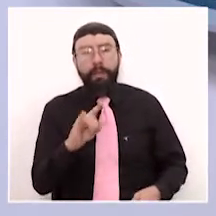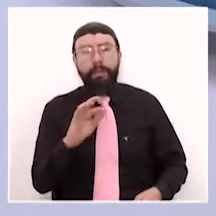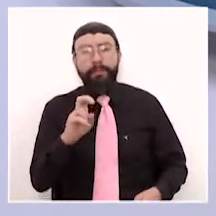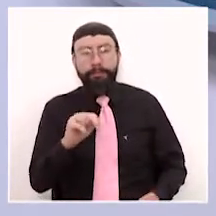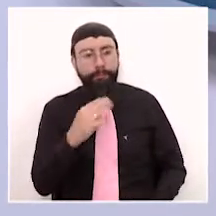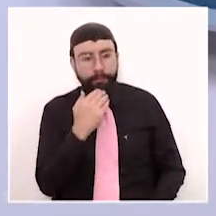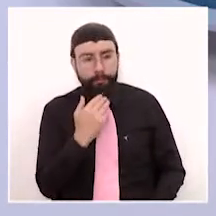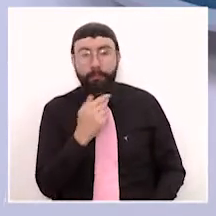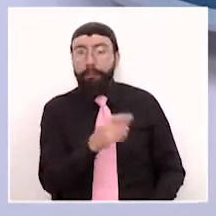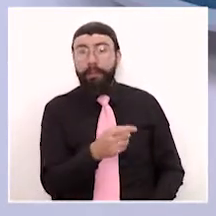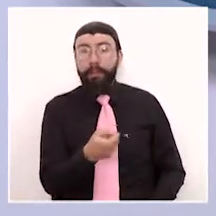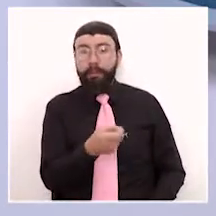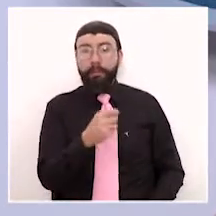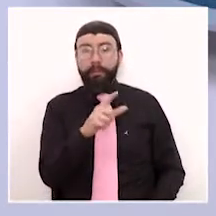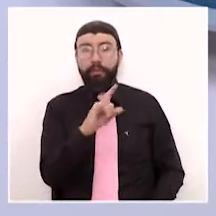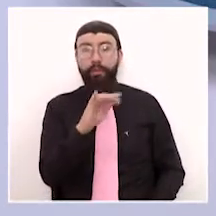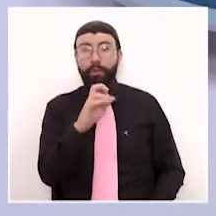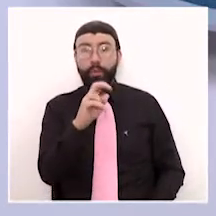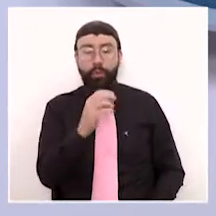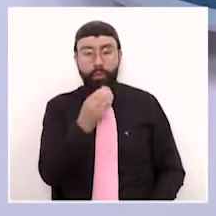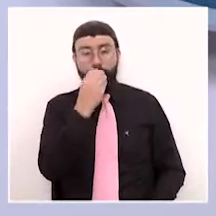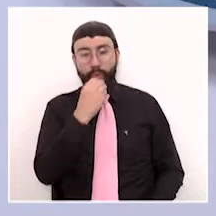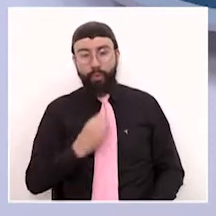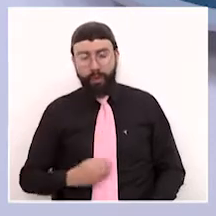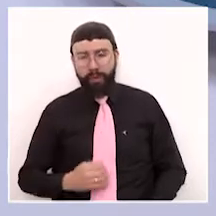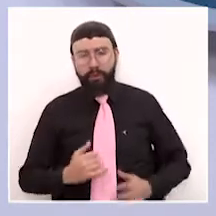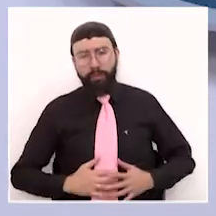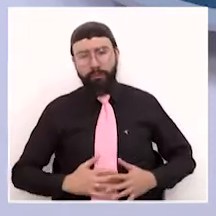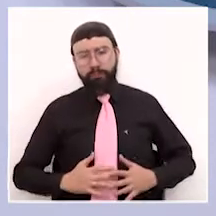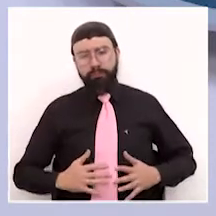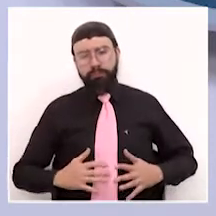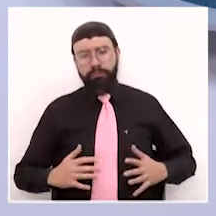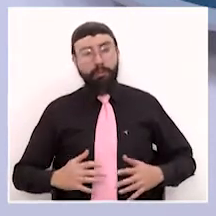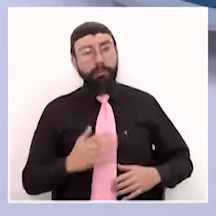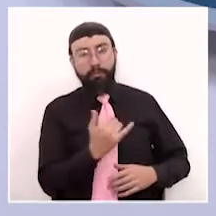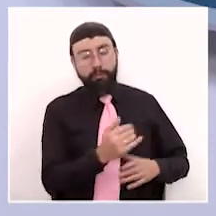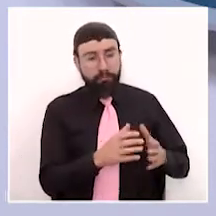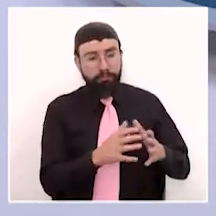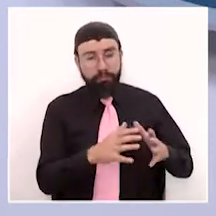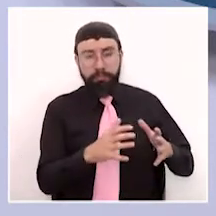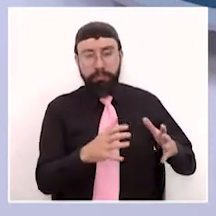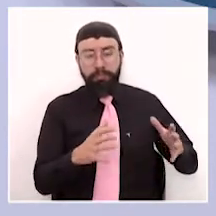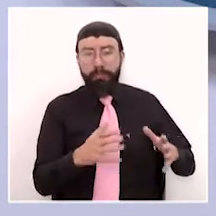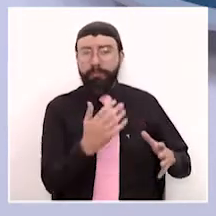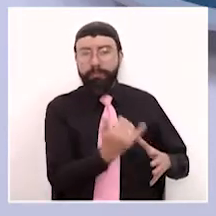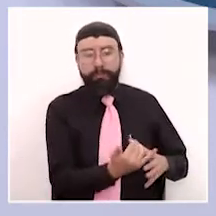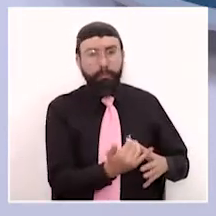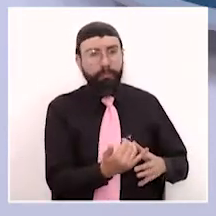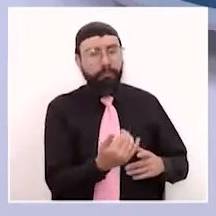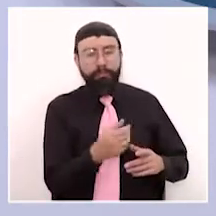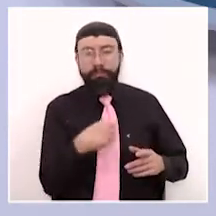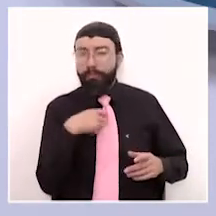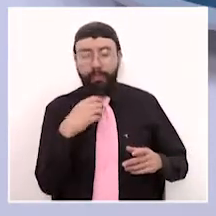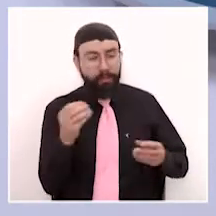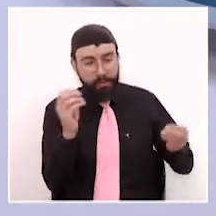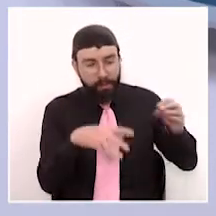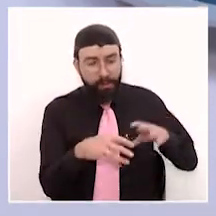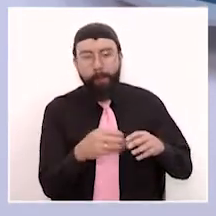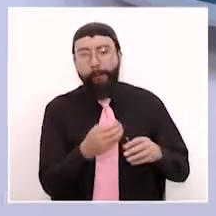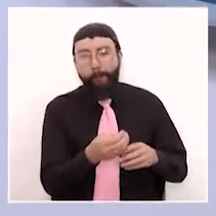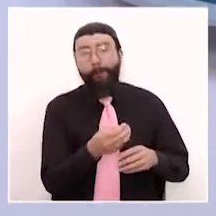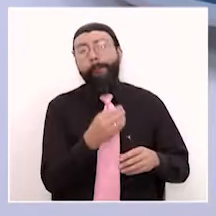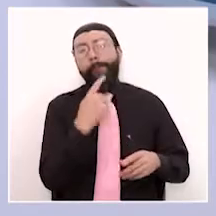retener los gases de la fermentación, entonces pues como no tenemos este componente, pues por eso va a ser